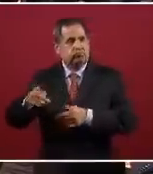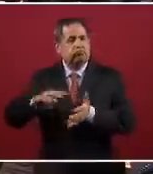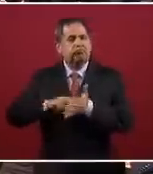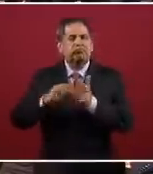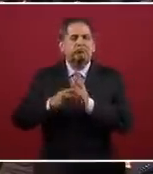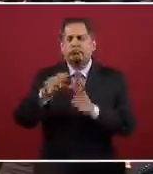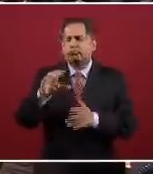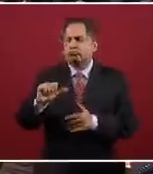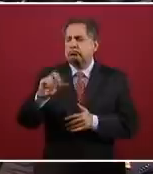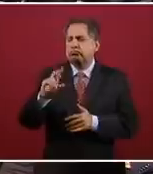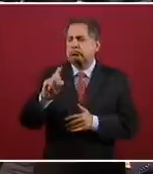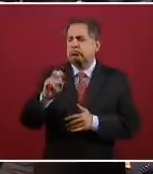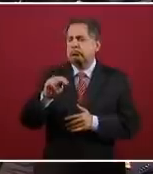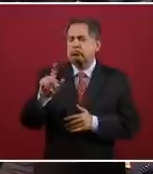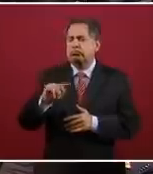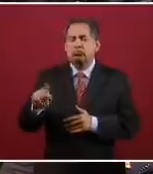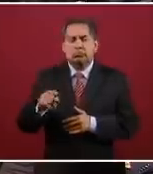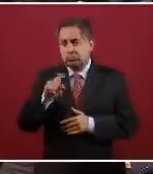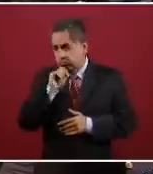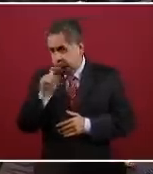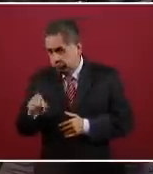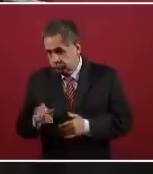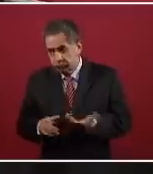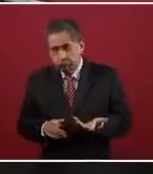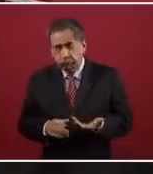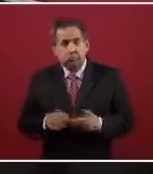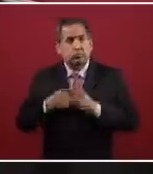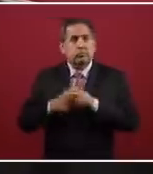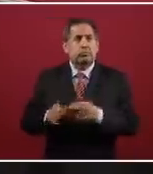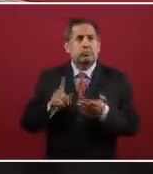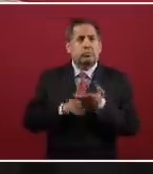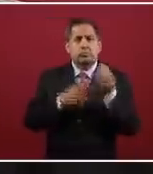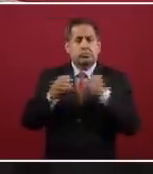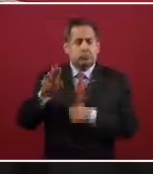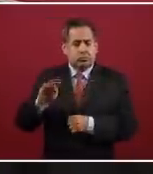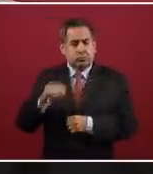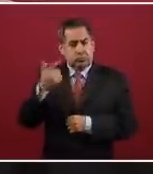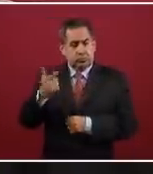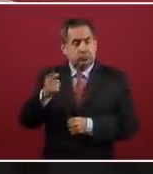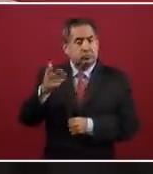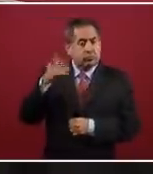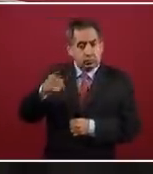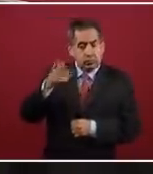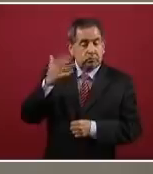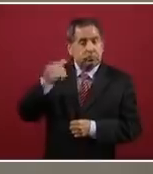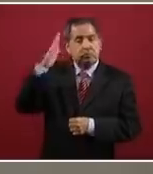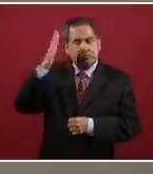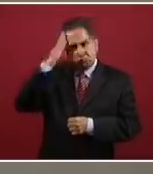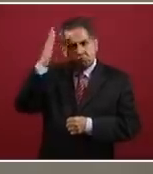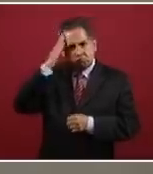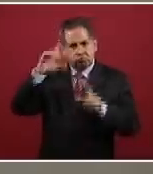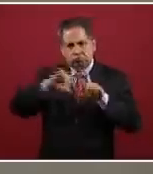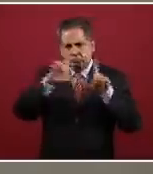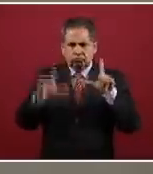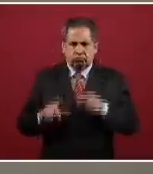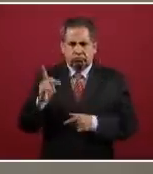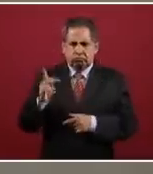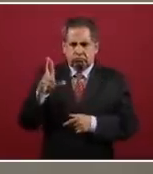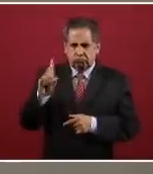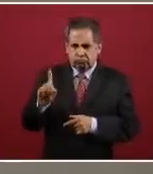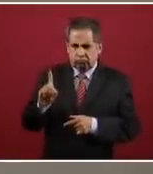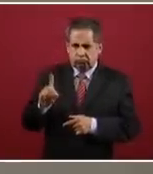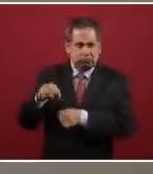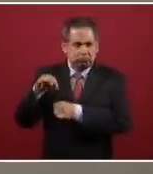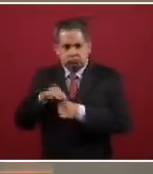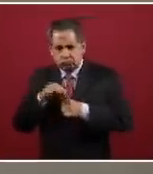Cárdenas, quien dice que también a partir de 1997, cuando usted era dirigente nacional del PRD, las